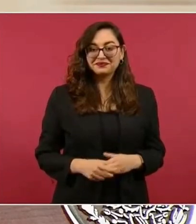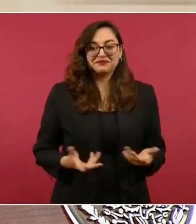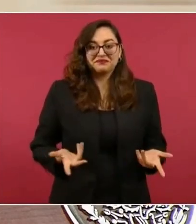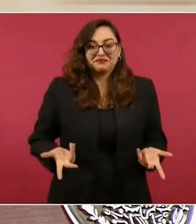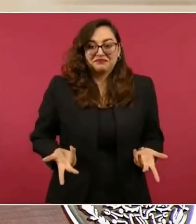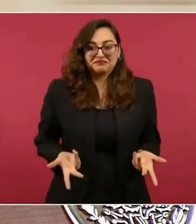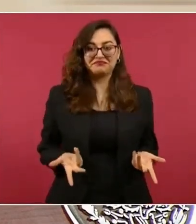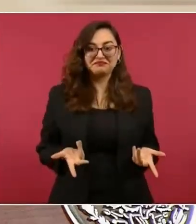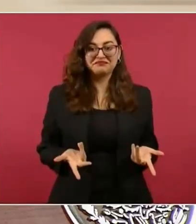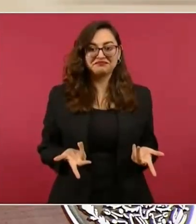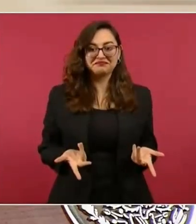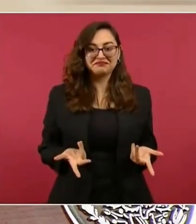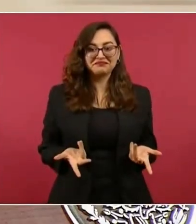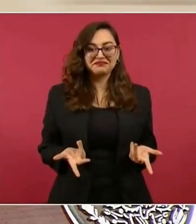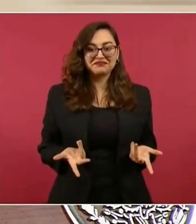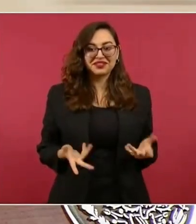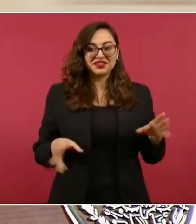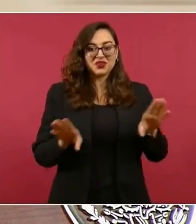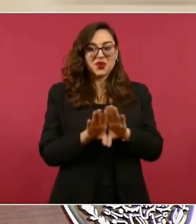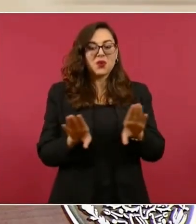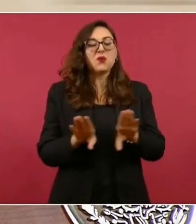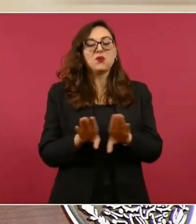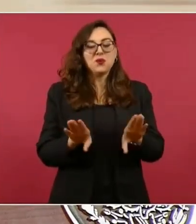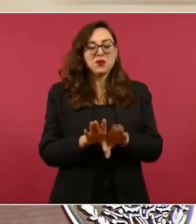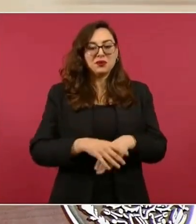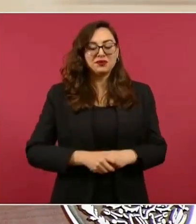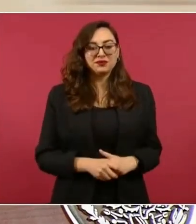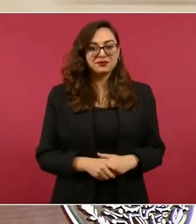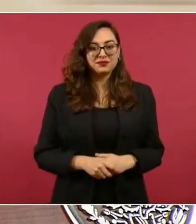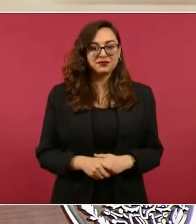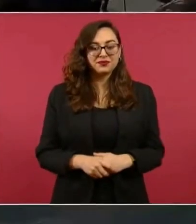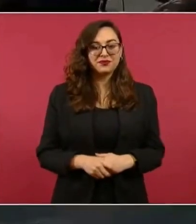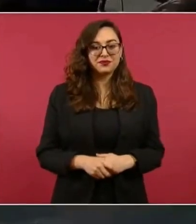¿cómo le van a hacer? También,